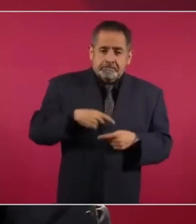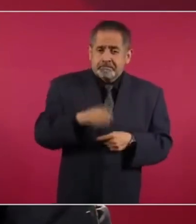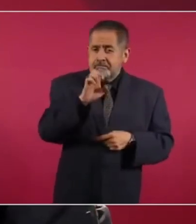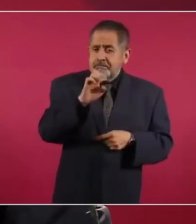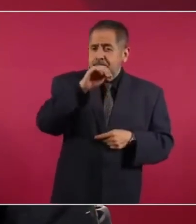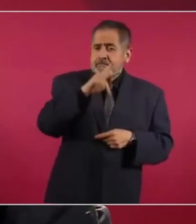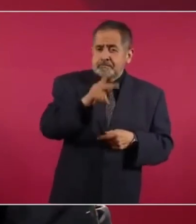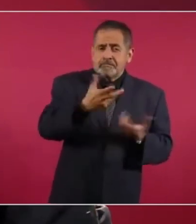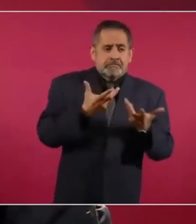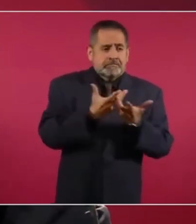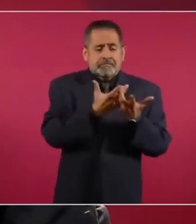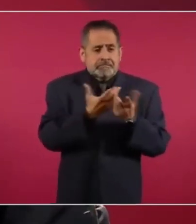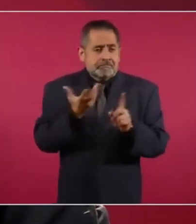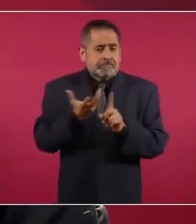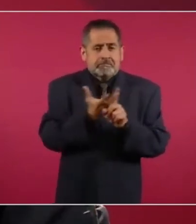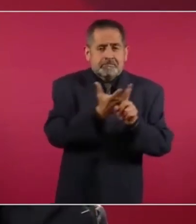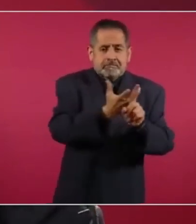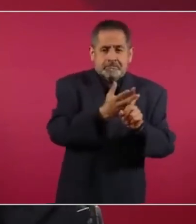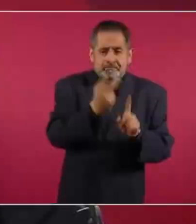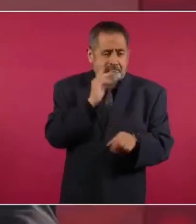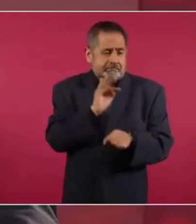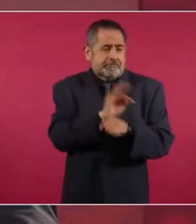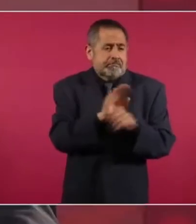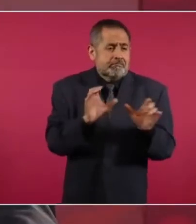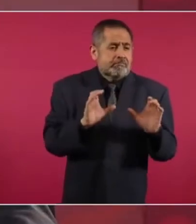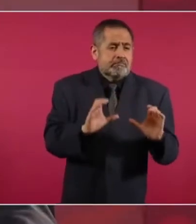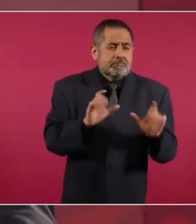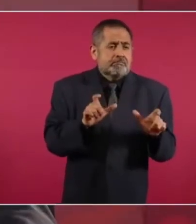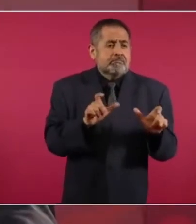8,000 elementos cuidaban al presidente.